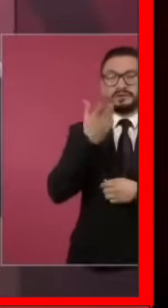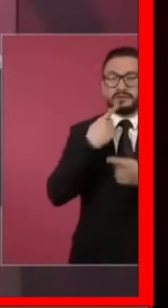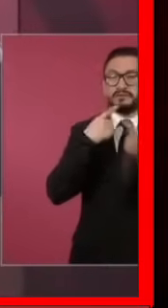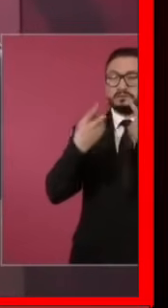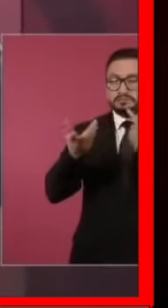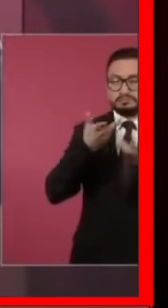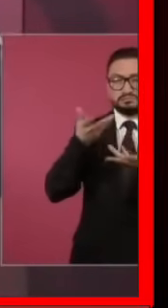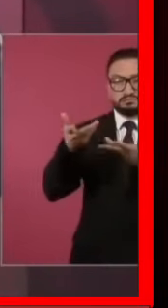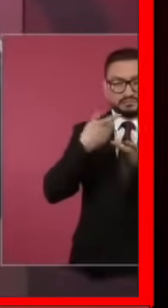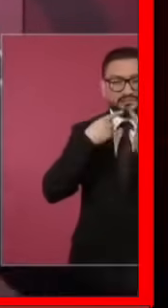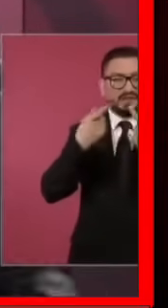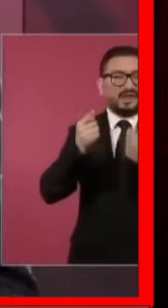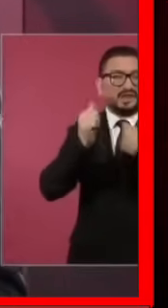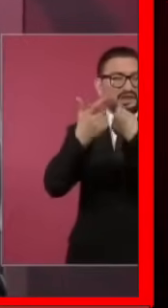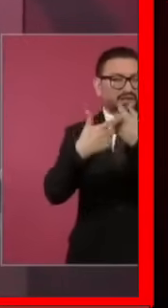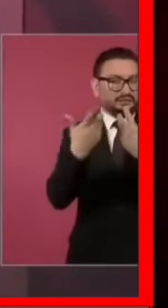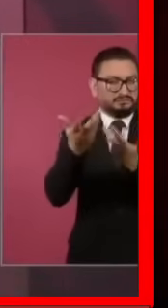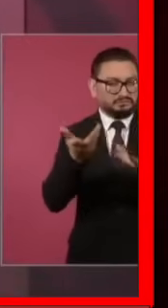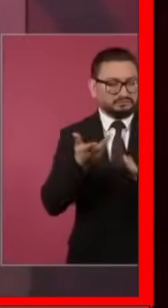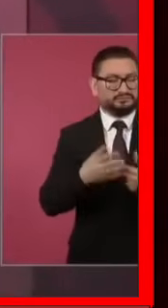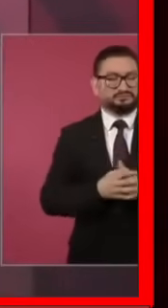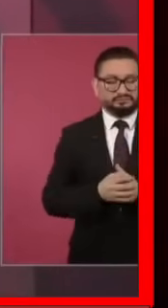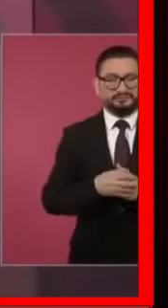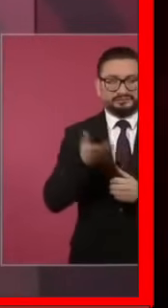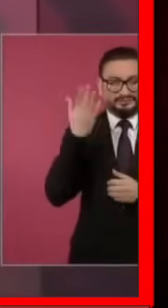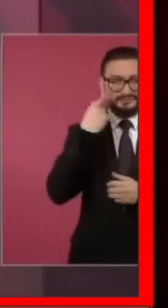les decía,